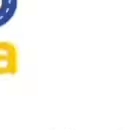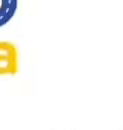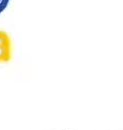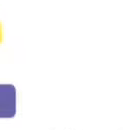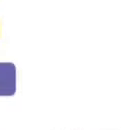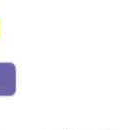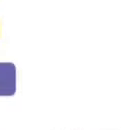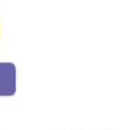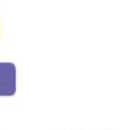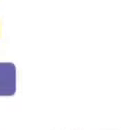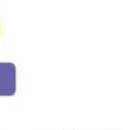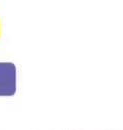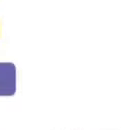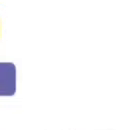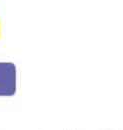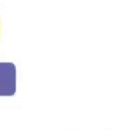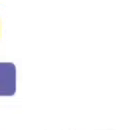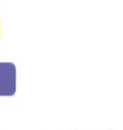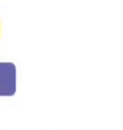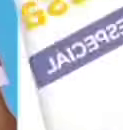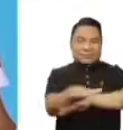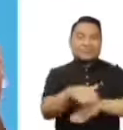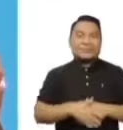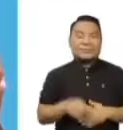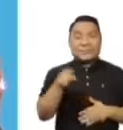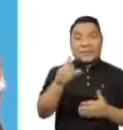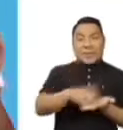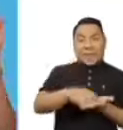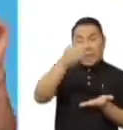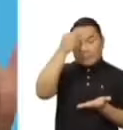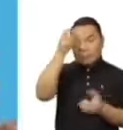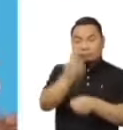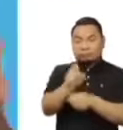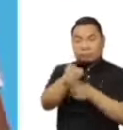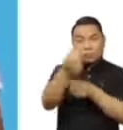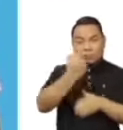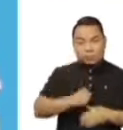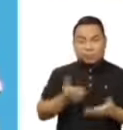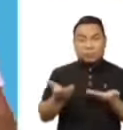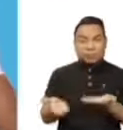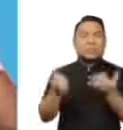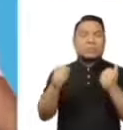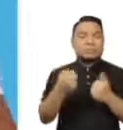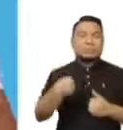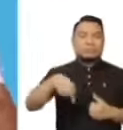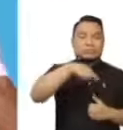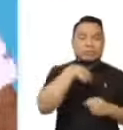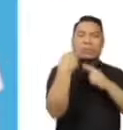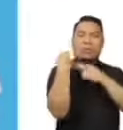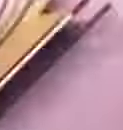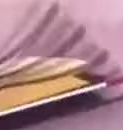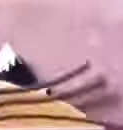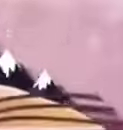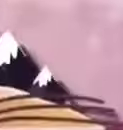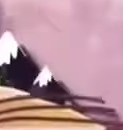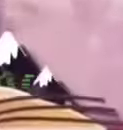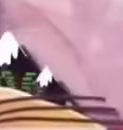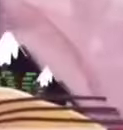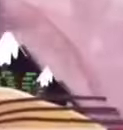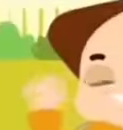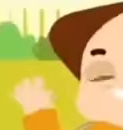Aprendo en Casa. Educación básica especial. El aprendizaje de tu hija o hijo es nuestro compromiso.